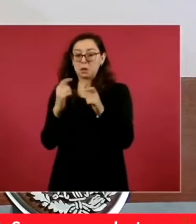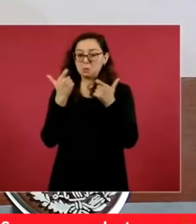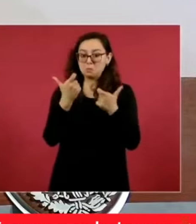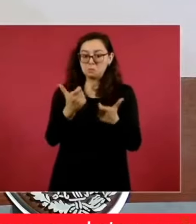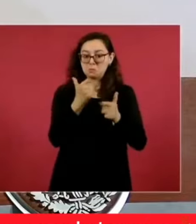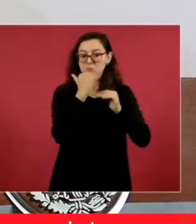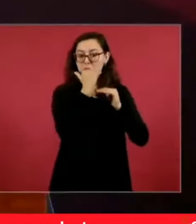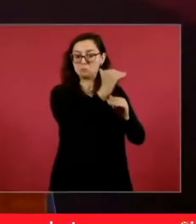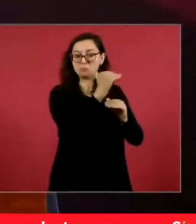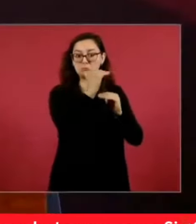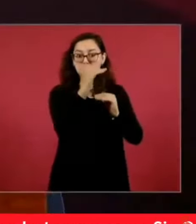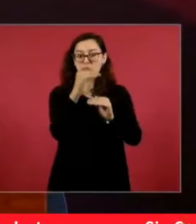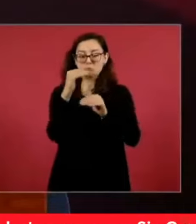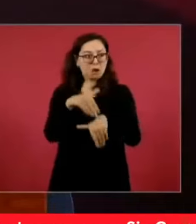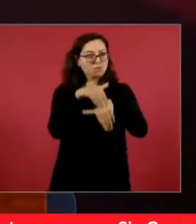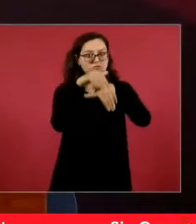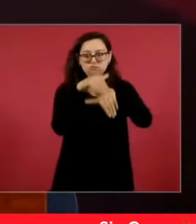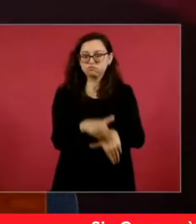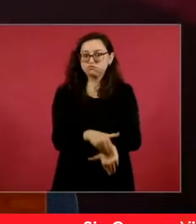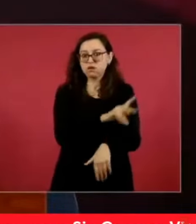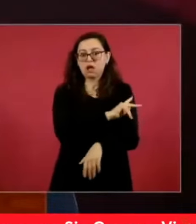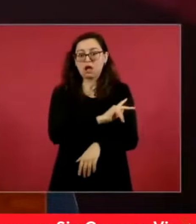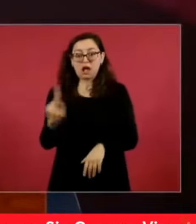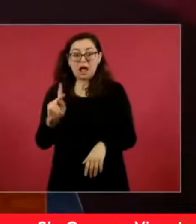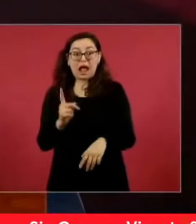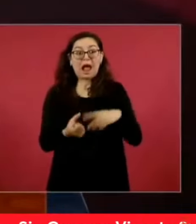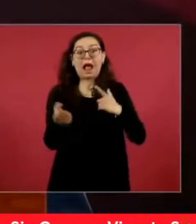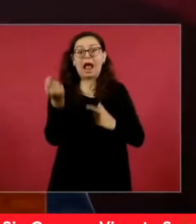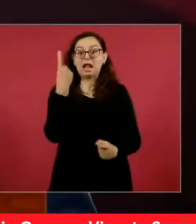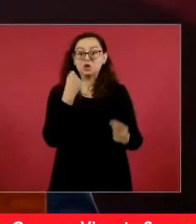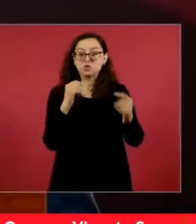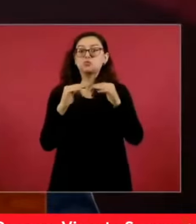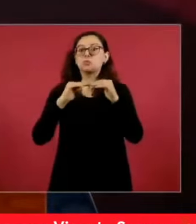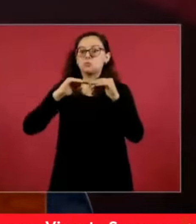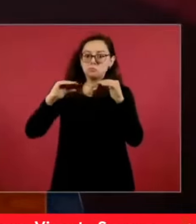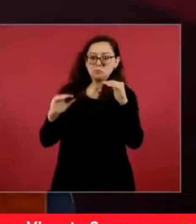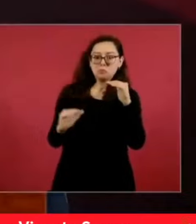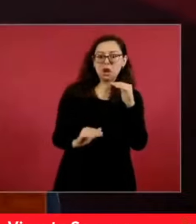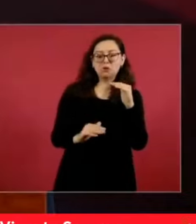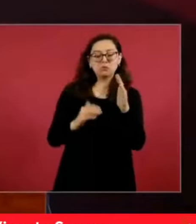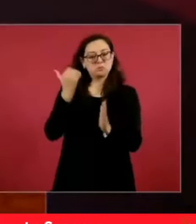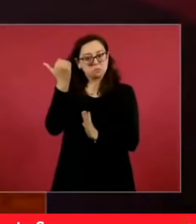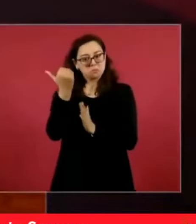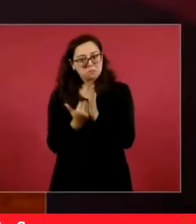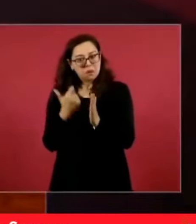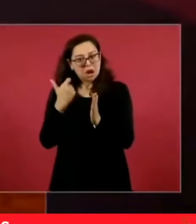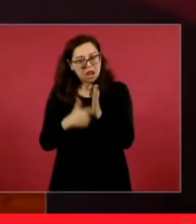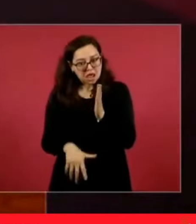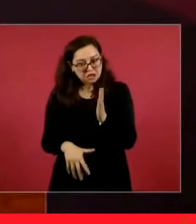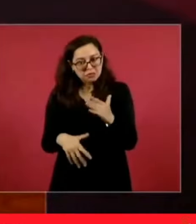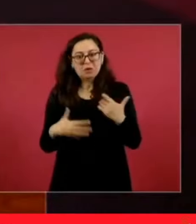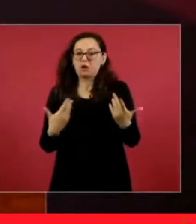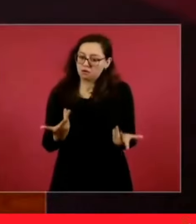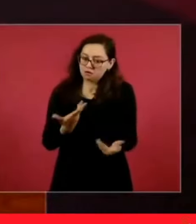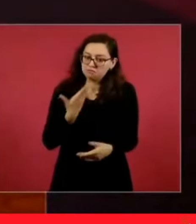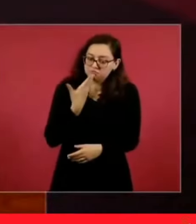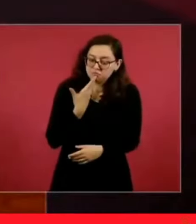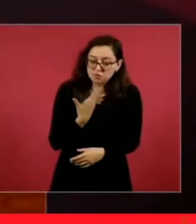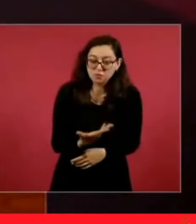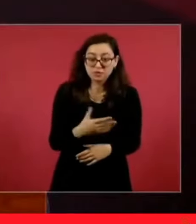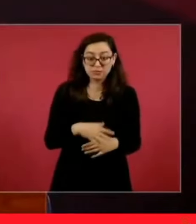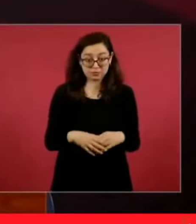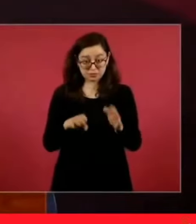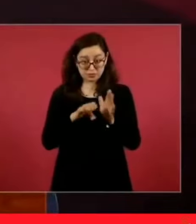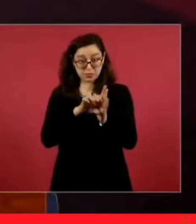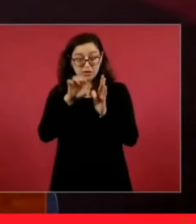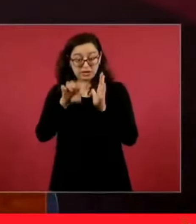o inclusive encontraron precios por debajo de aquellos establecidos por la comisión reguladora de energía por ejemplo en el gas estacionario el que se